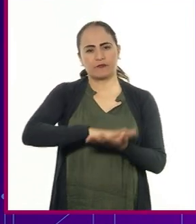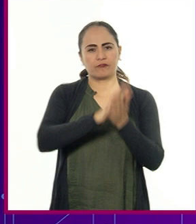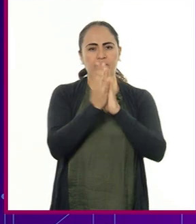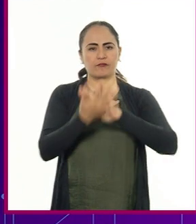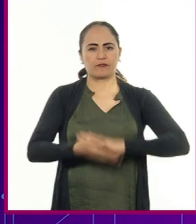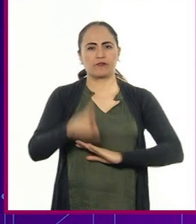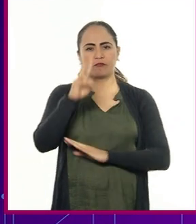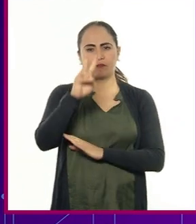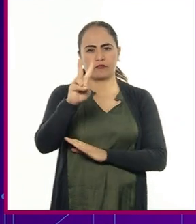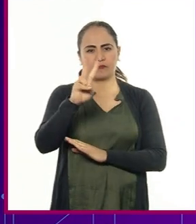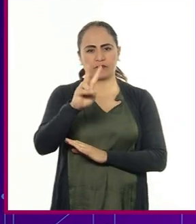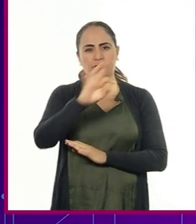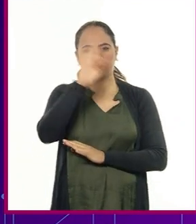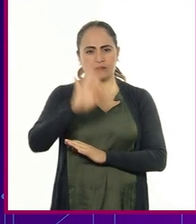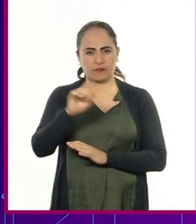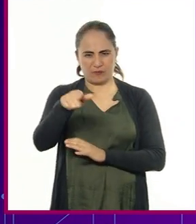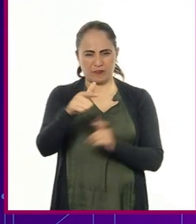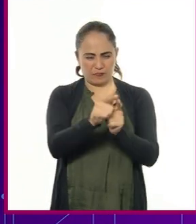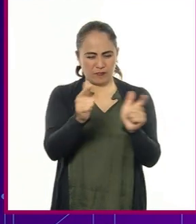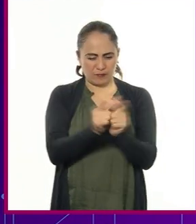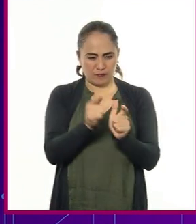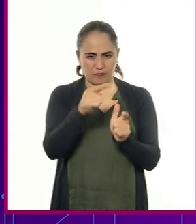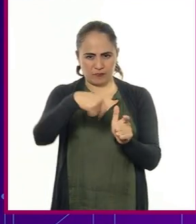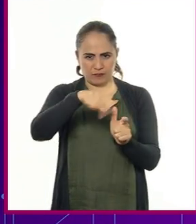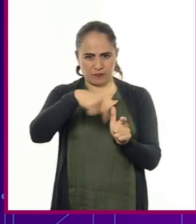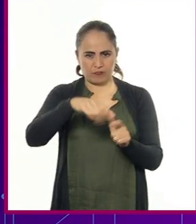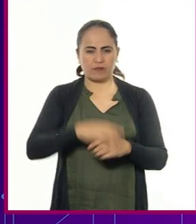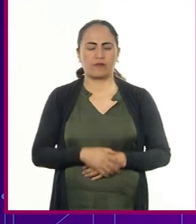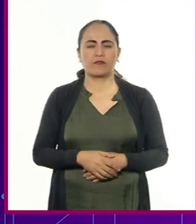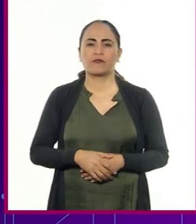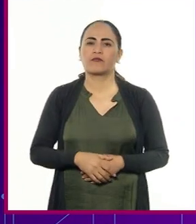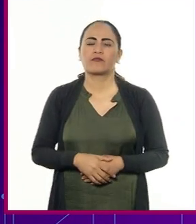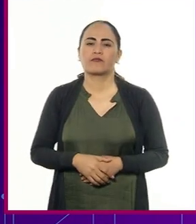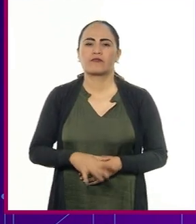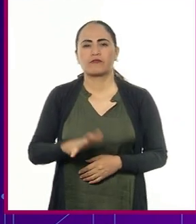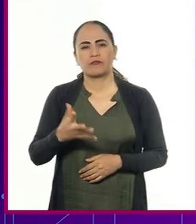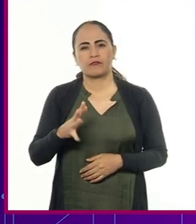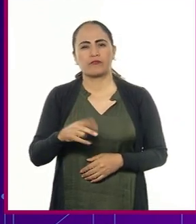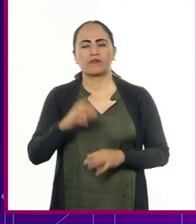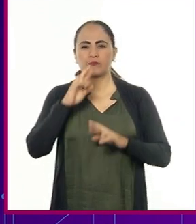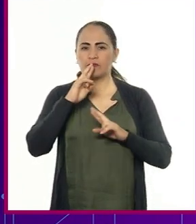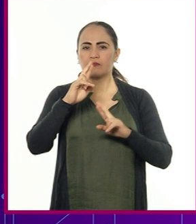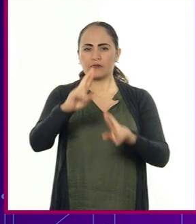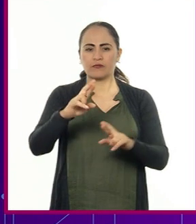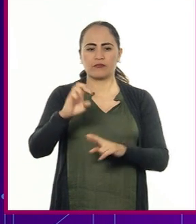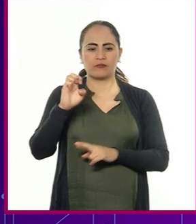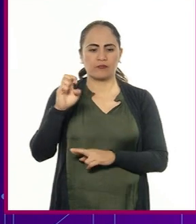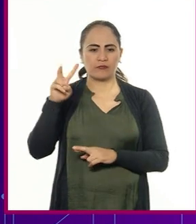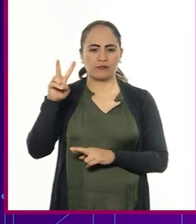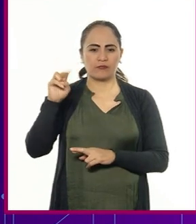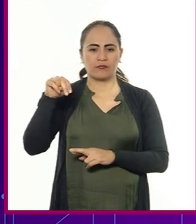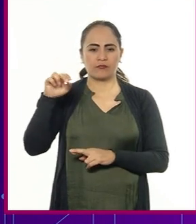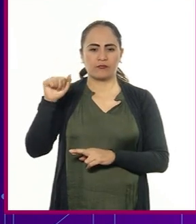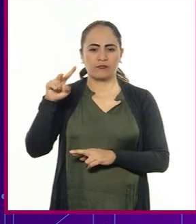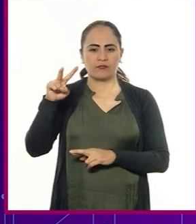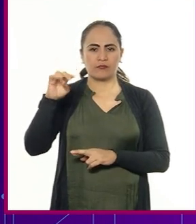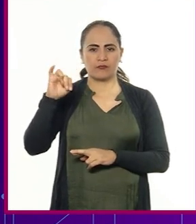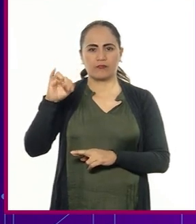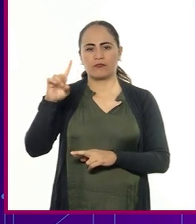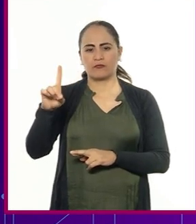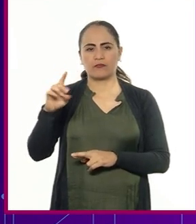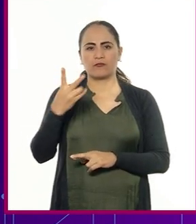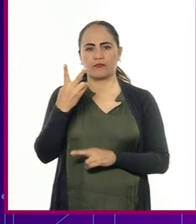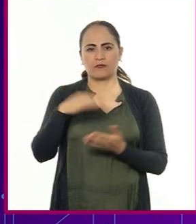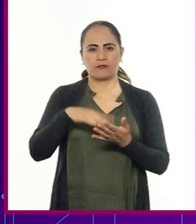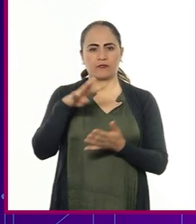2% de este grupo. Del mismo modo, en los resultados de la ENADID 2018 se muestran